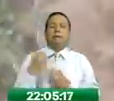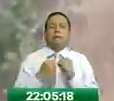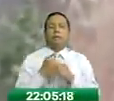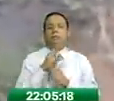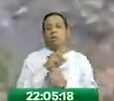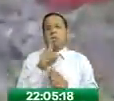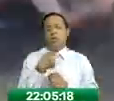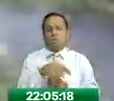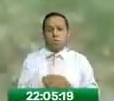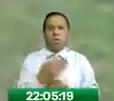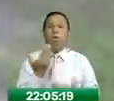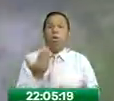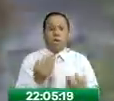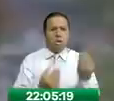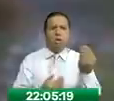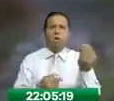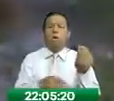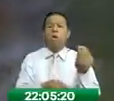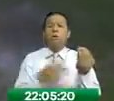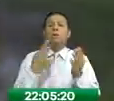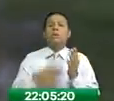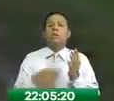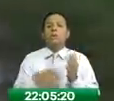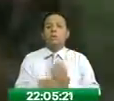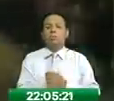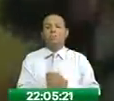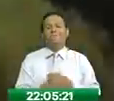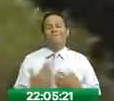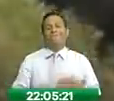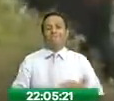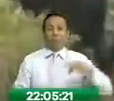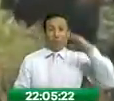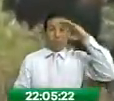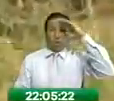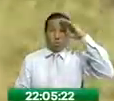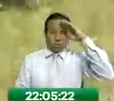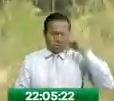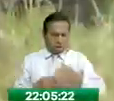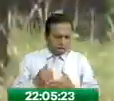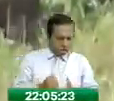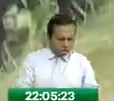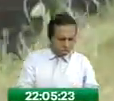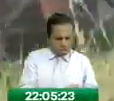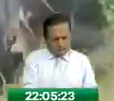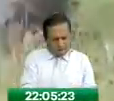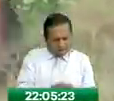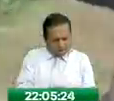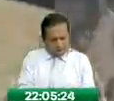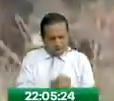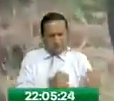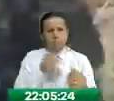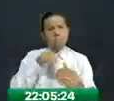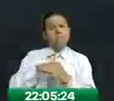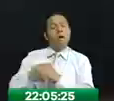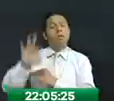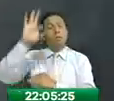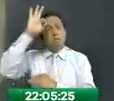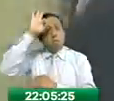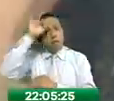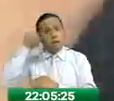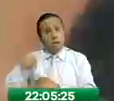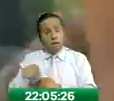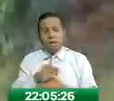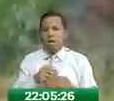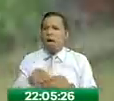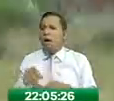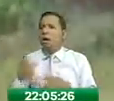policial, este joven llevó la peor parte. Los policías lo sacaron del agua y lo trasladaron hasta una casa de salud donde